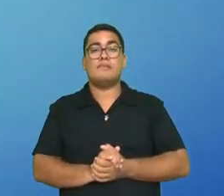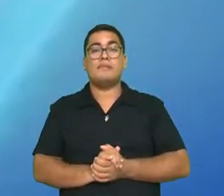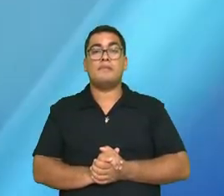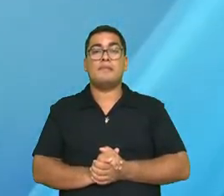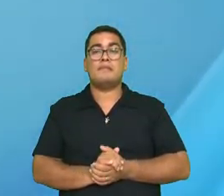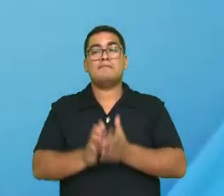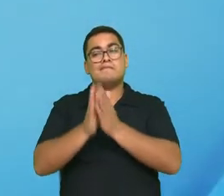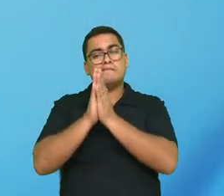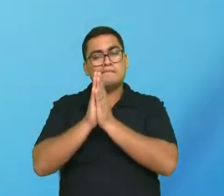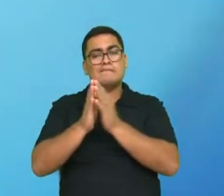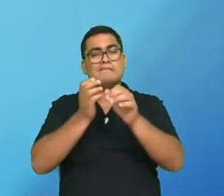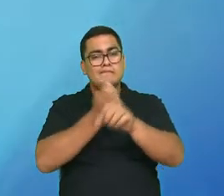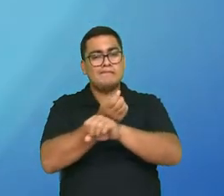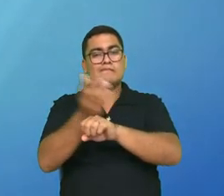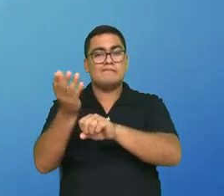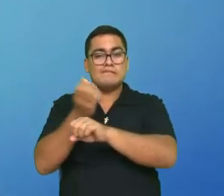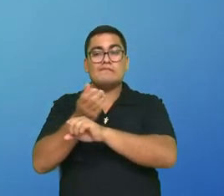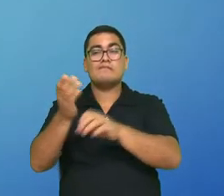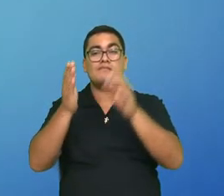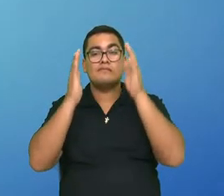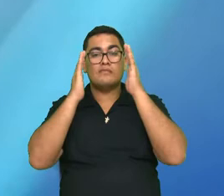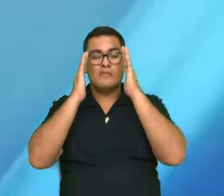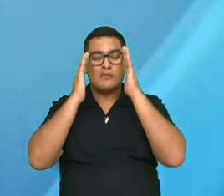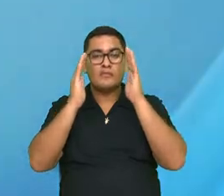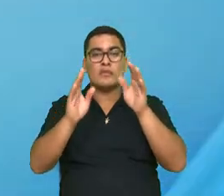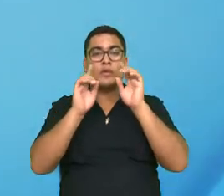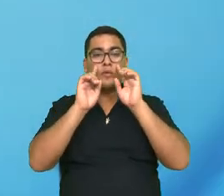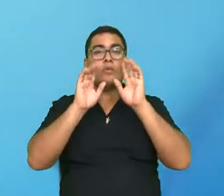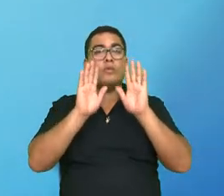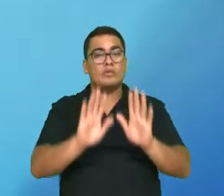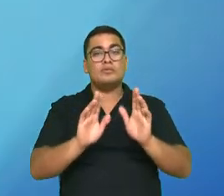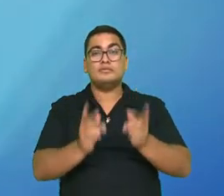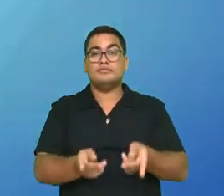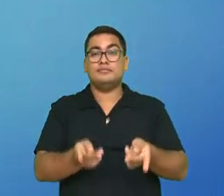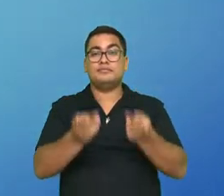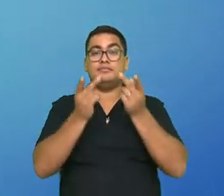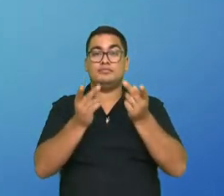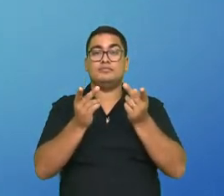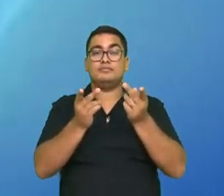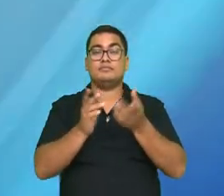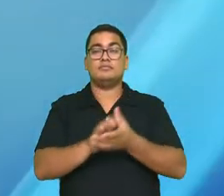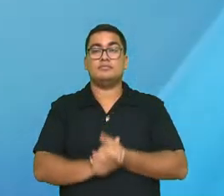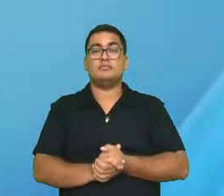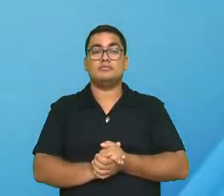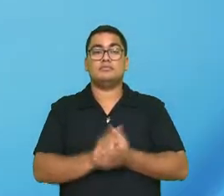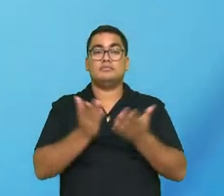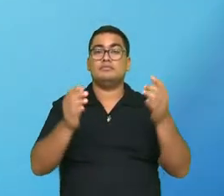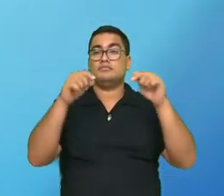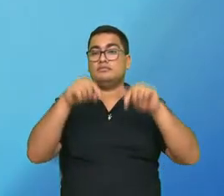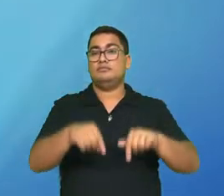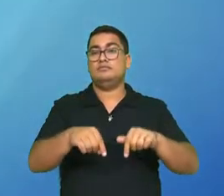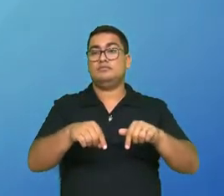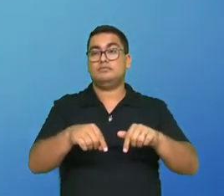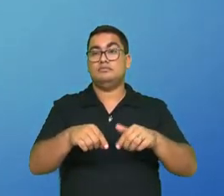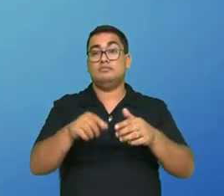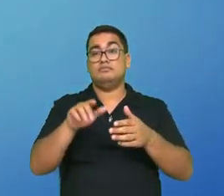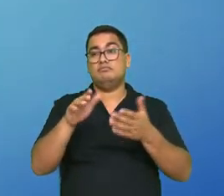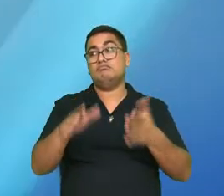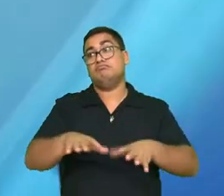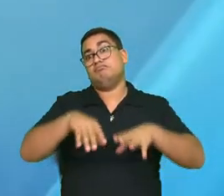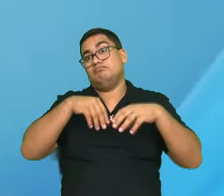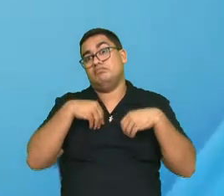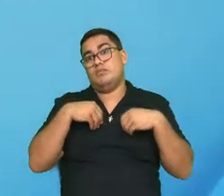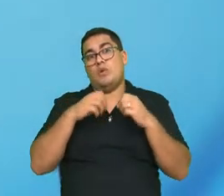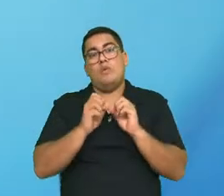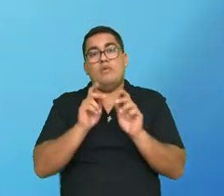Atendamos las indicaciones, cuidémonos y cuidemos la vida. Y ahora, bueno, aceptemos